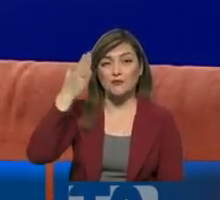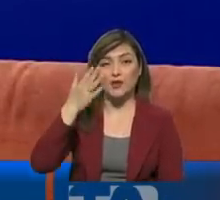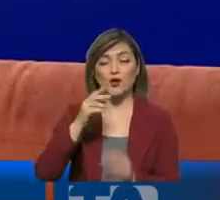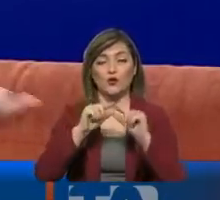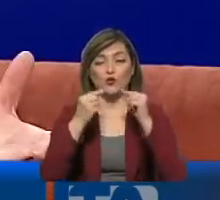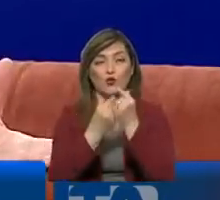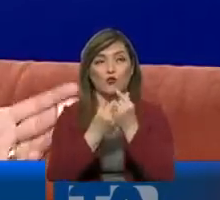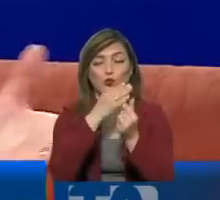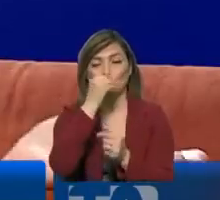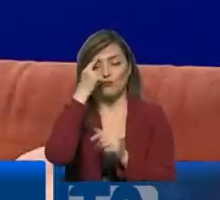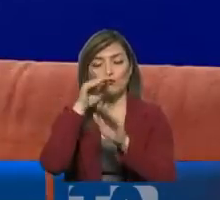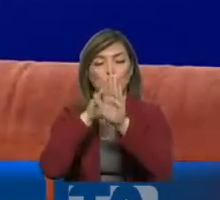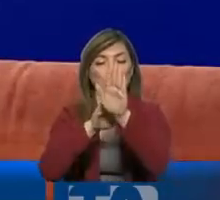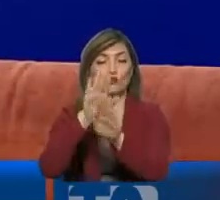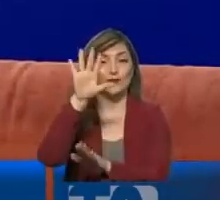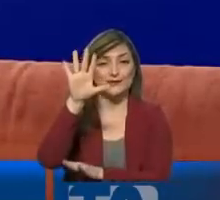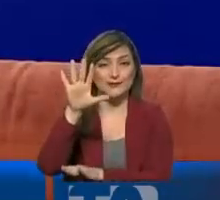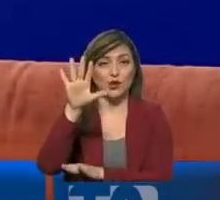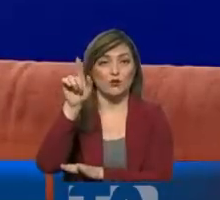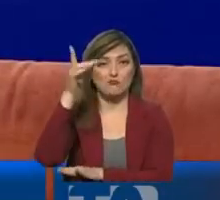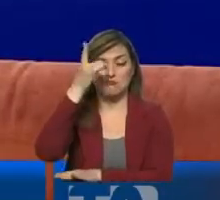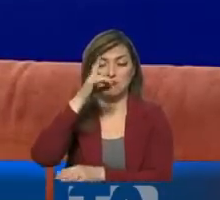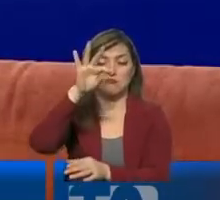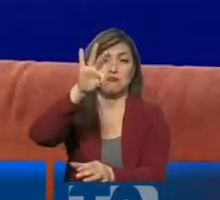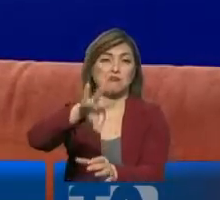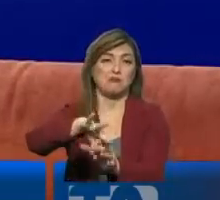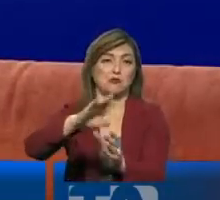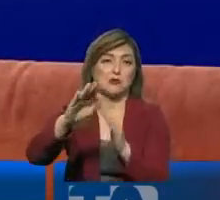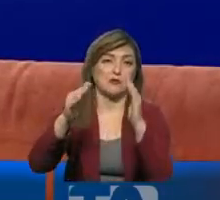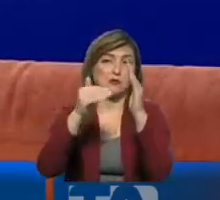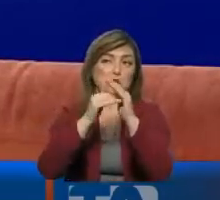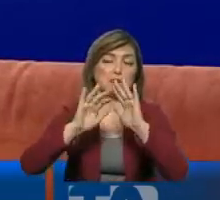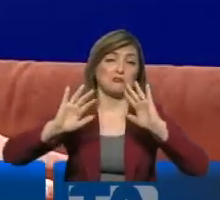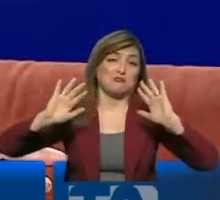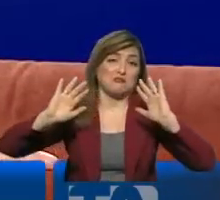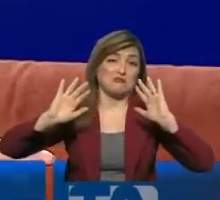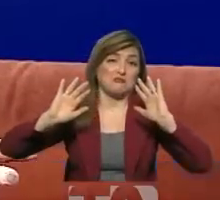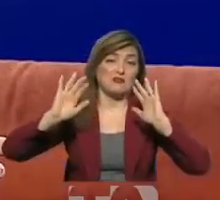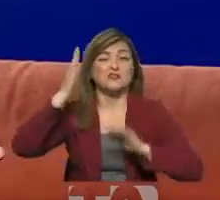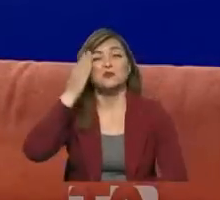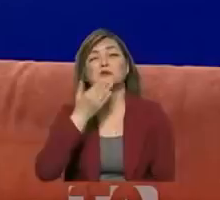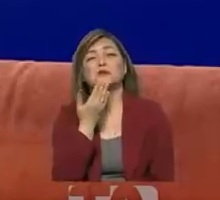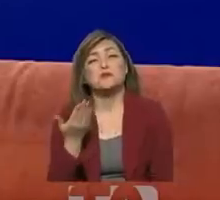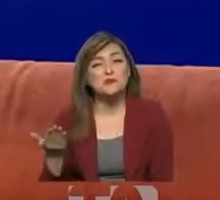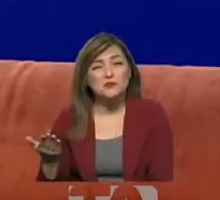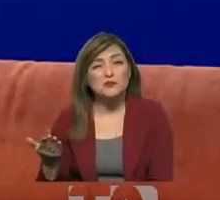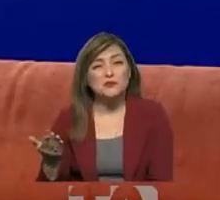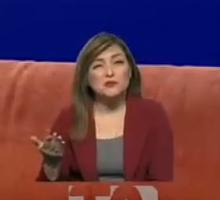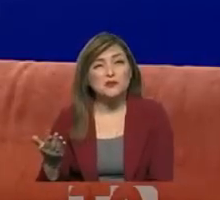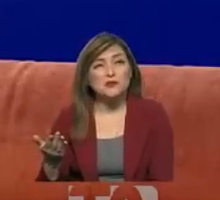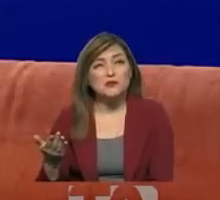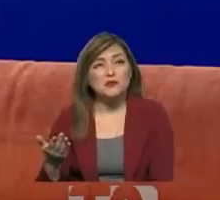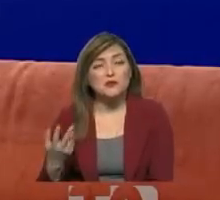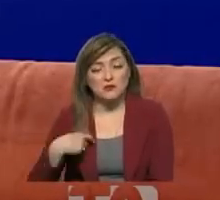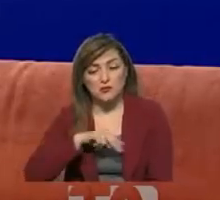bloque correísta, me parece que lo dijo así, iba a votar en contra, pero ¿cómo saber si nosotros sí obtuvimos los